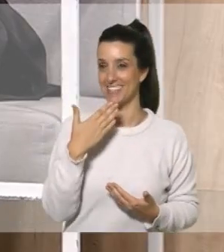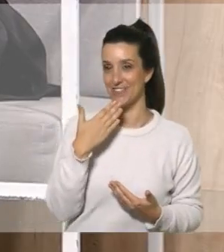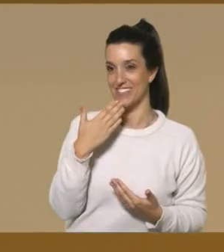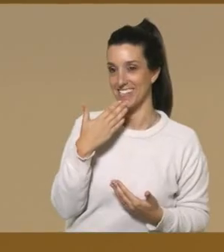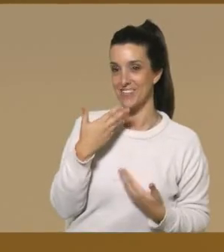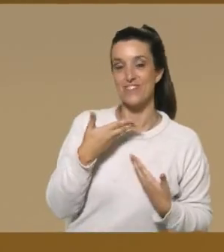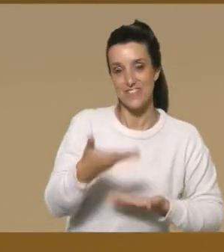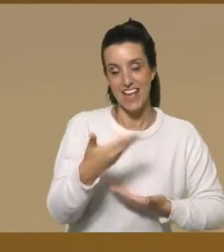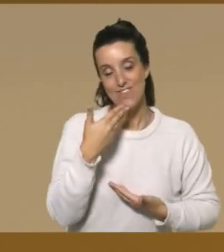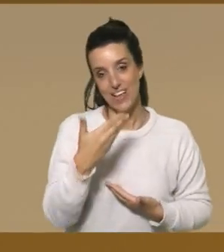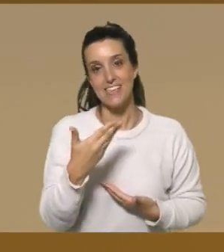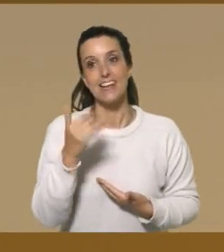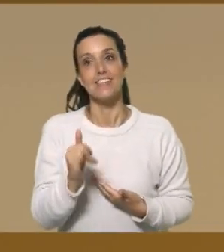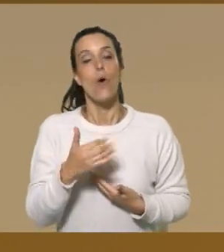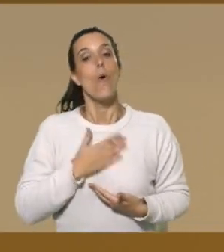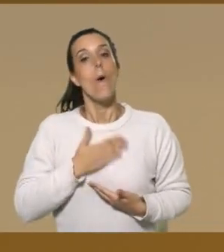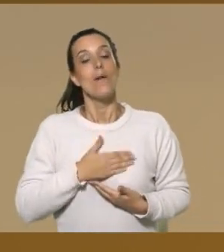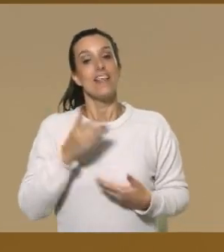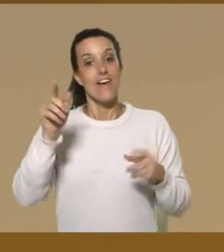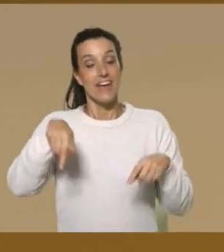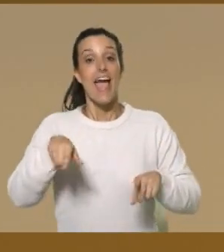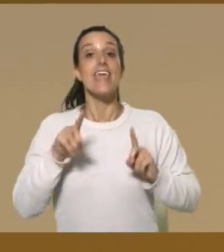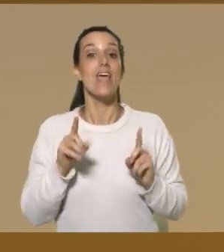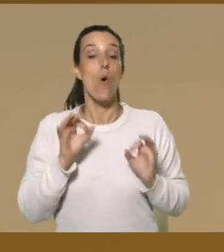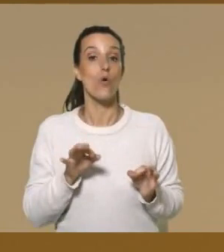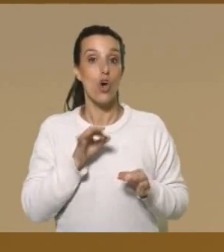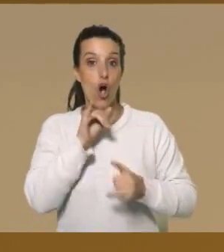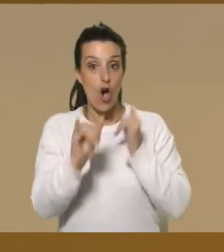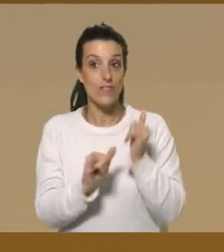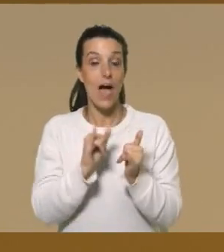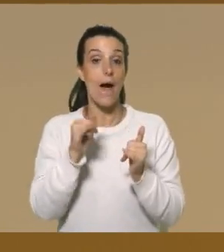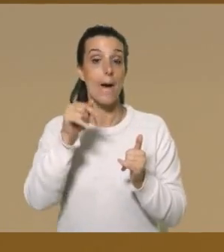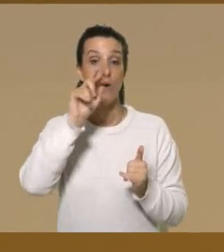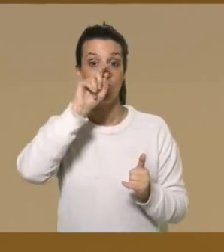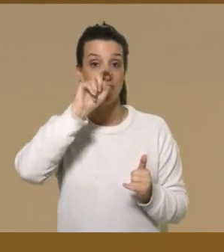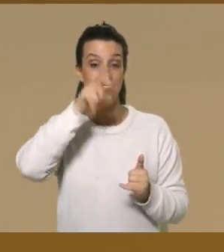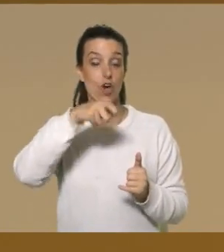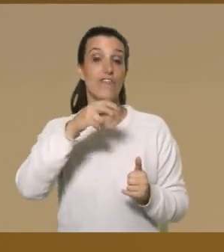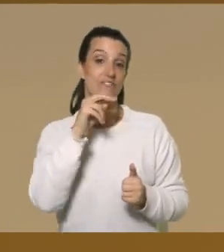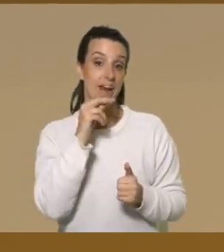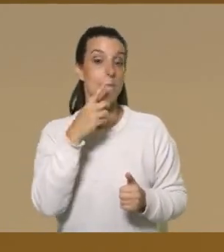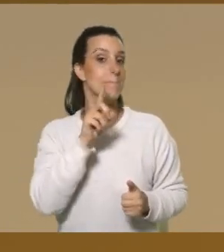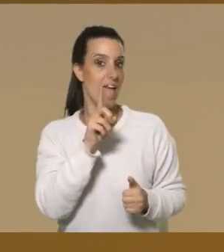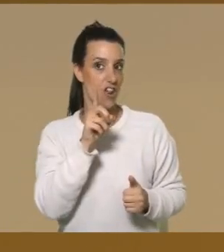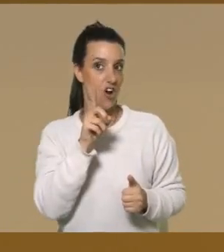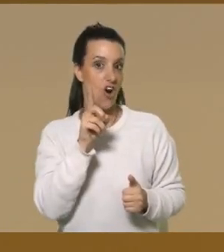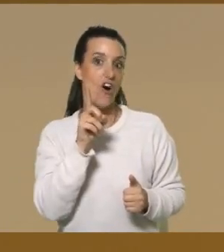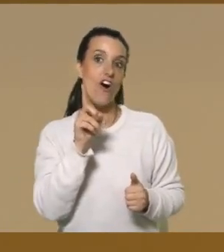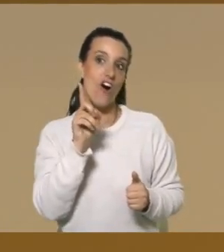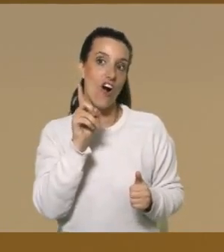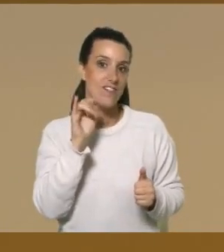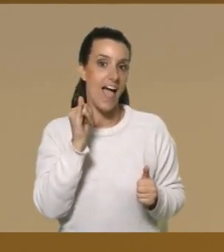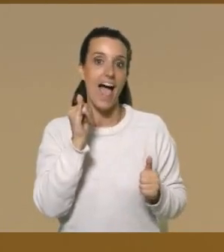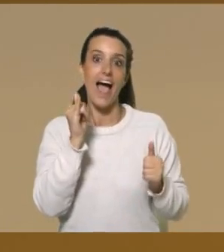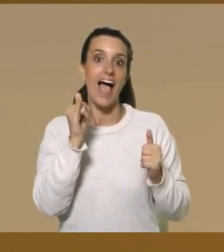gracias por la invitación por favor un placer que nos acompañen y hablábamos de bueno el estreno en Montevideo es el viernes pero esta obra ya ha estado